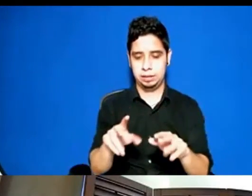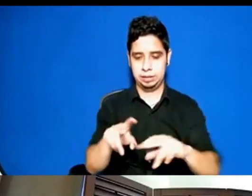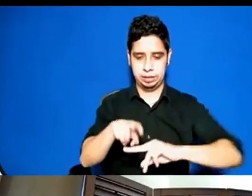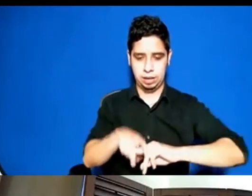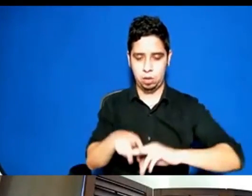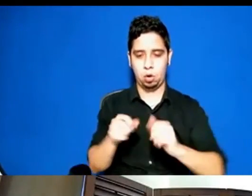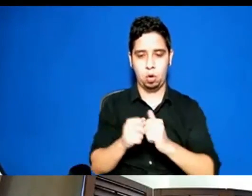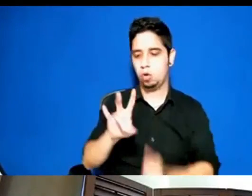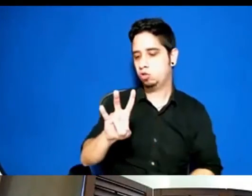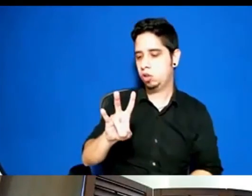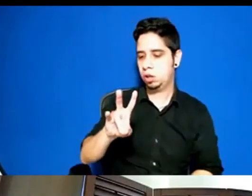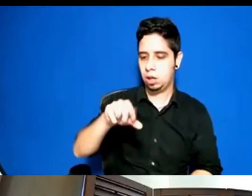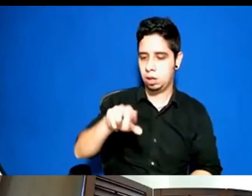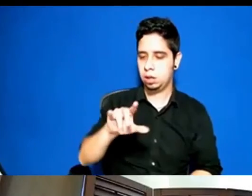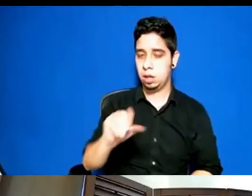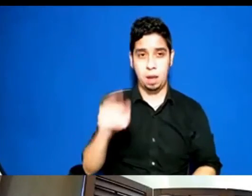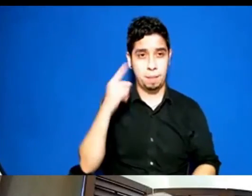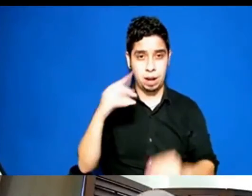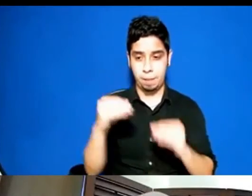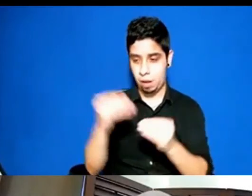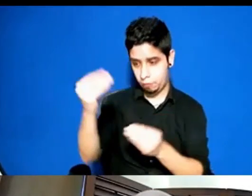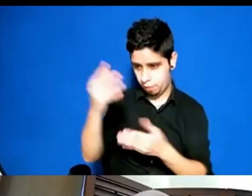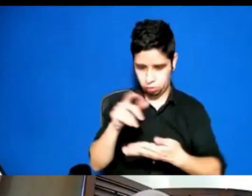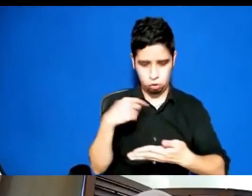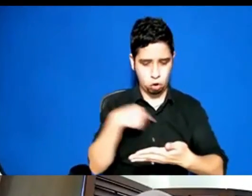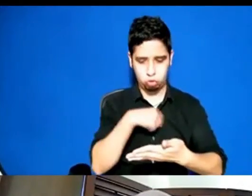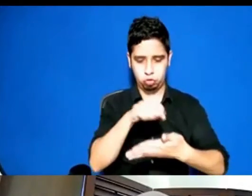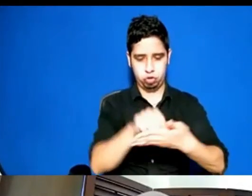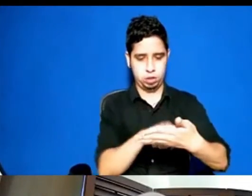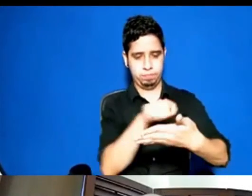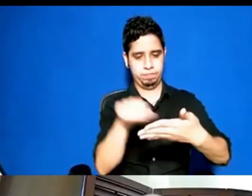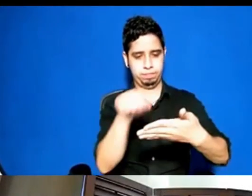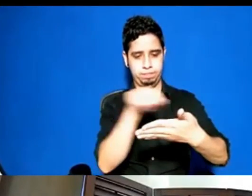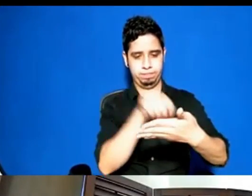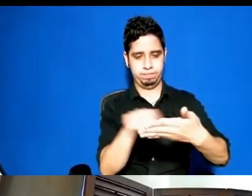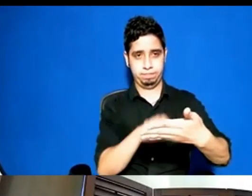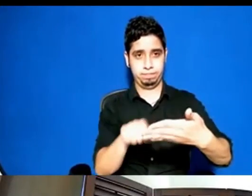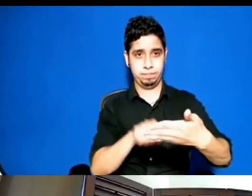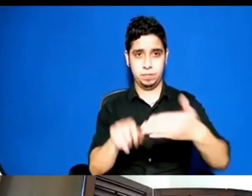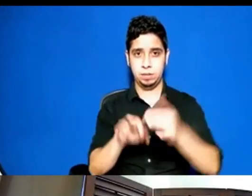buscar información y empezar a escribir nuestra obra de teatro con títeres. Yo quiero ver